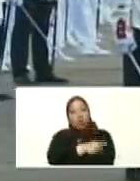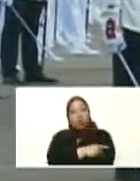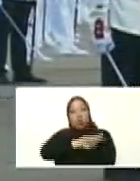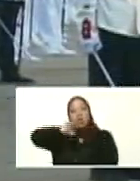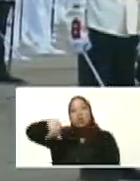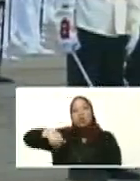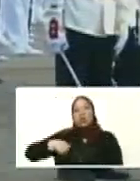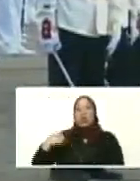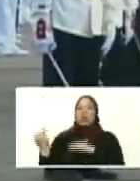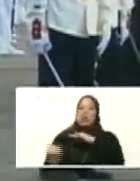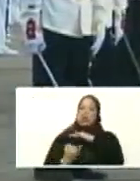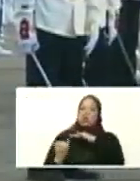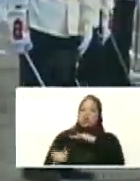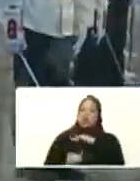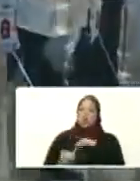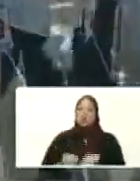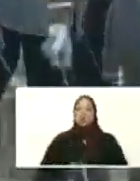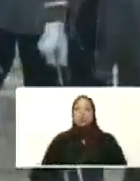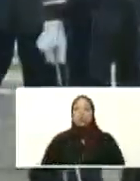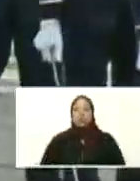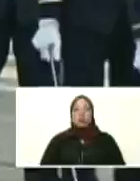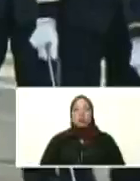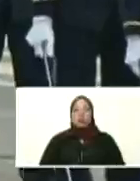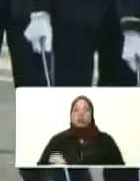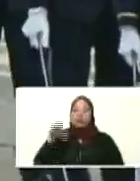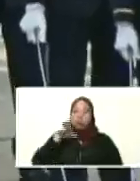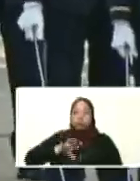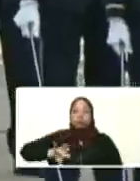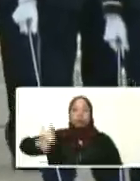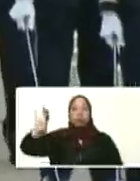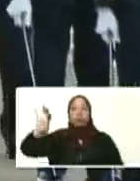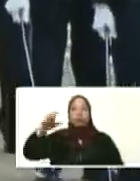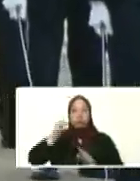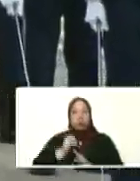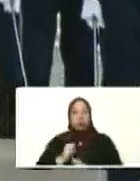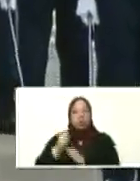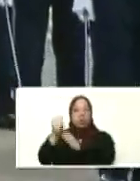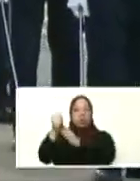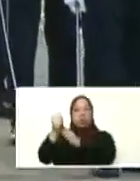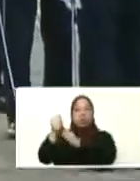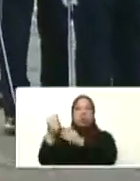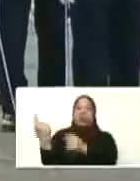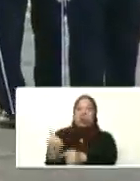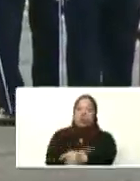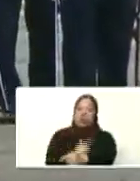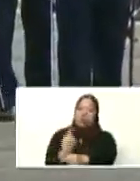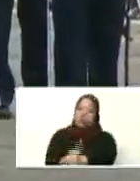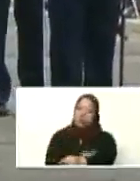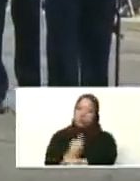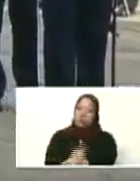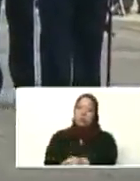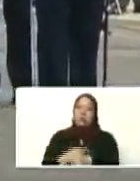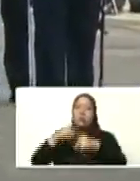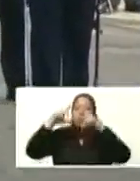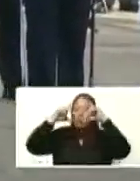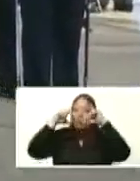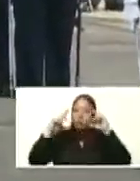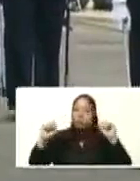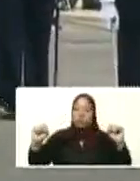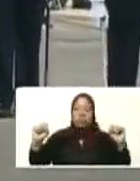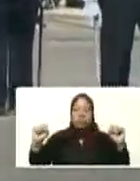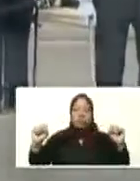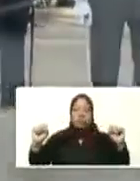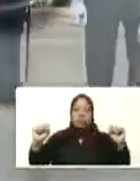nuestra institución. Debe ser la patria, el liderazgo, la hermandad, el profesionalismo,